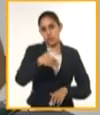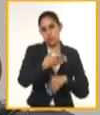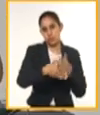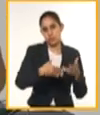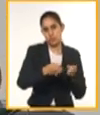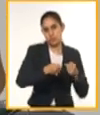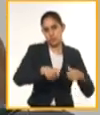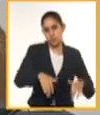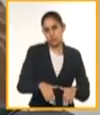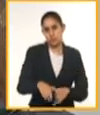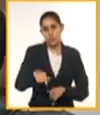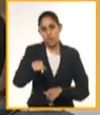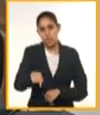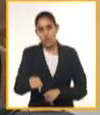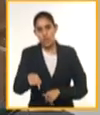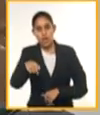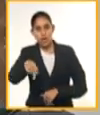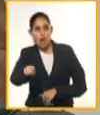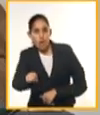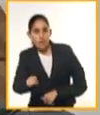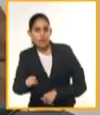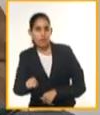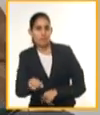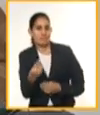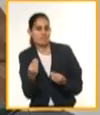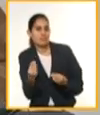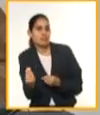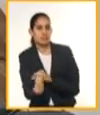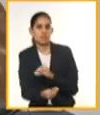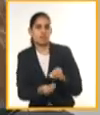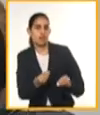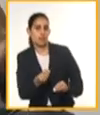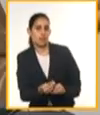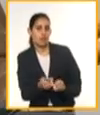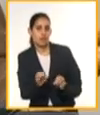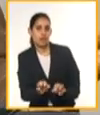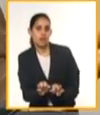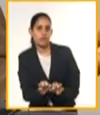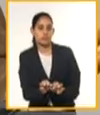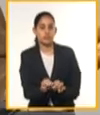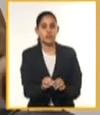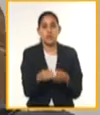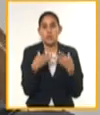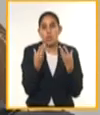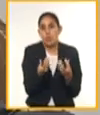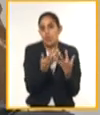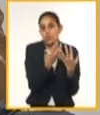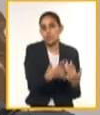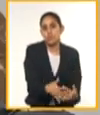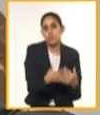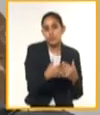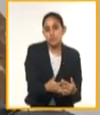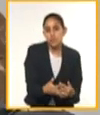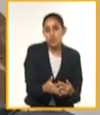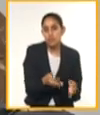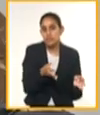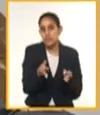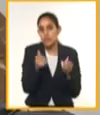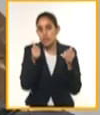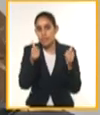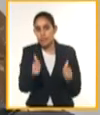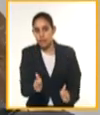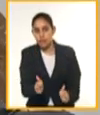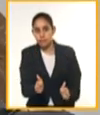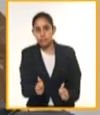cerramos la llave de lo que recibíamos a un costo muy bajo? Y toda nuestra industria funcionaba. Han tenido que volver a